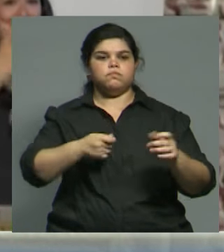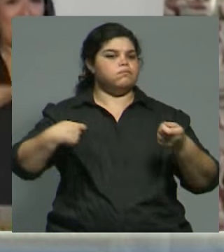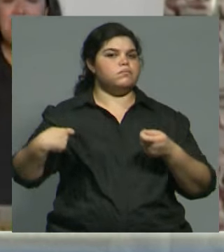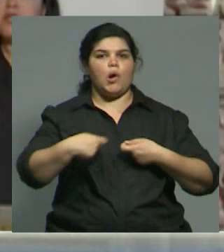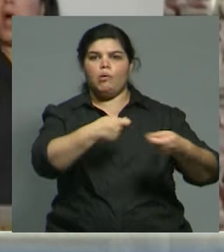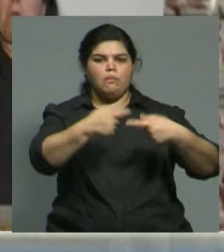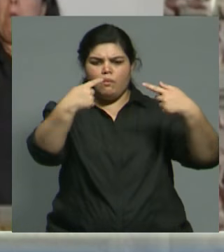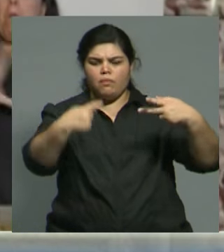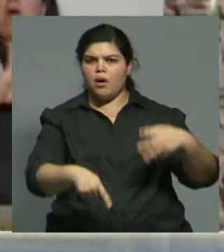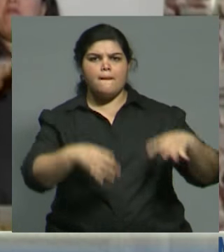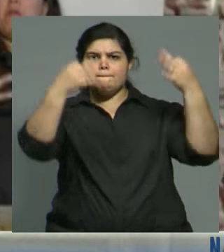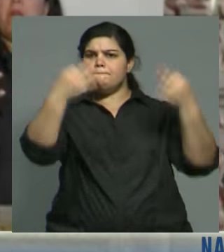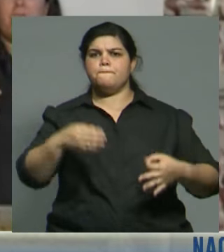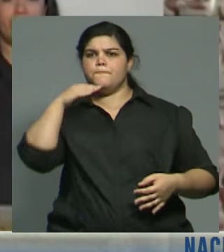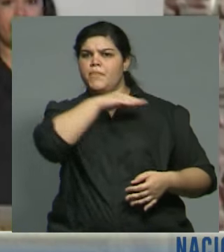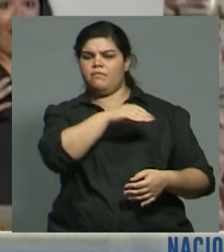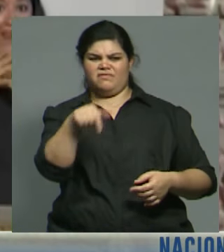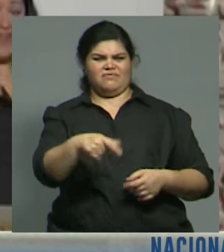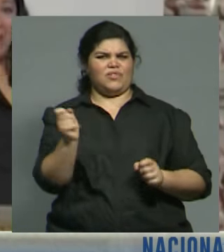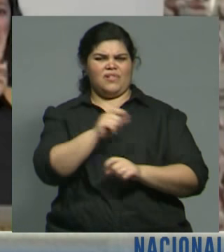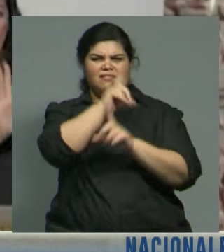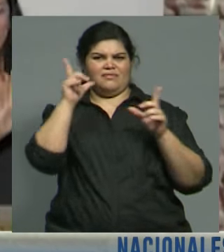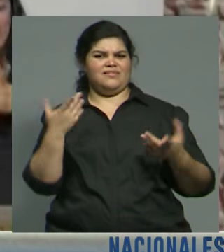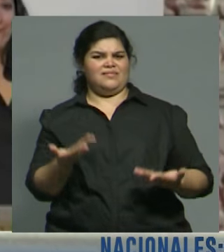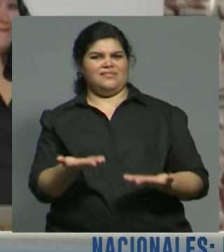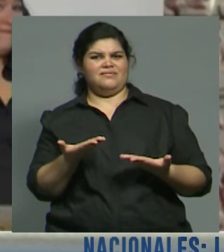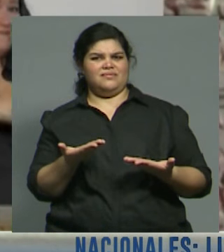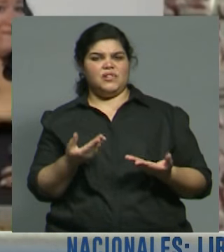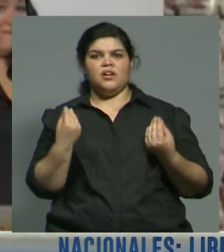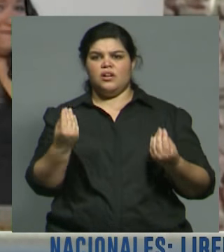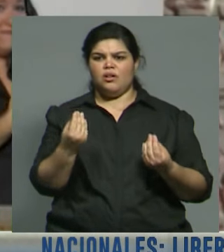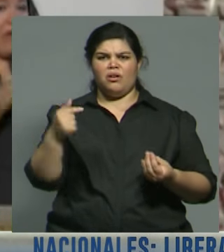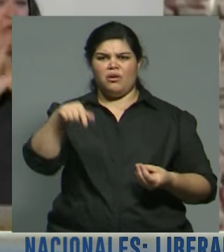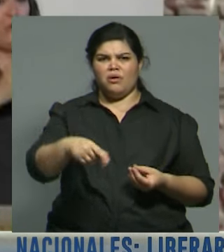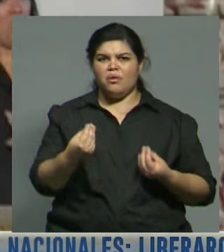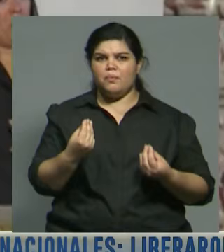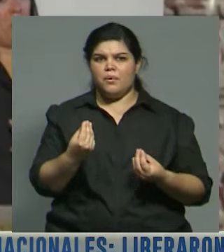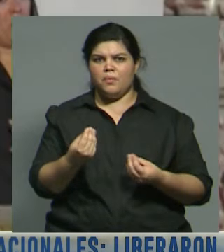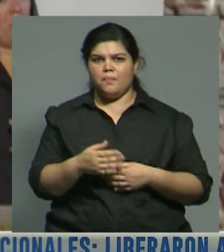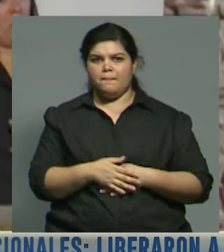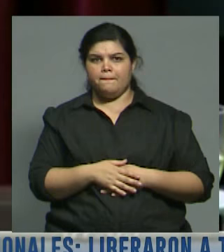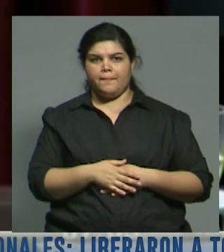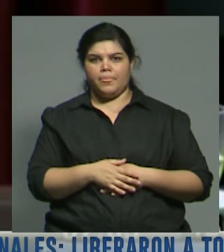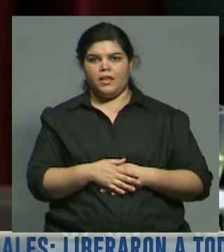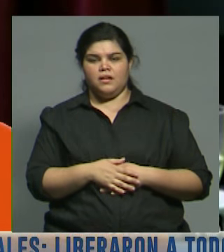Y la verdad que es como increíble, ¿no? Es como increíble que nos subestimen de esa manera.